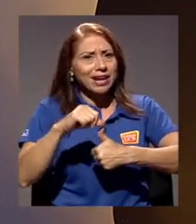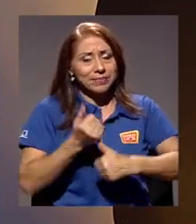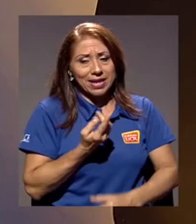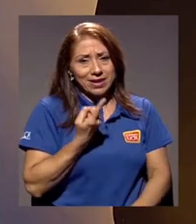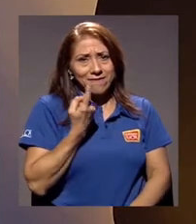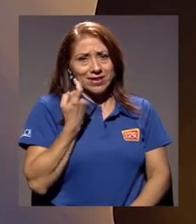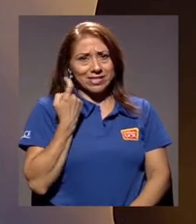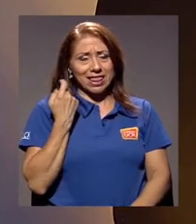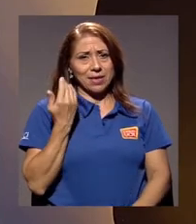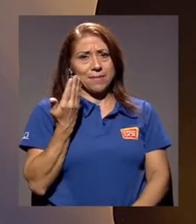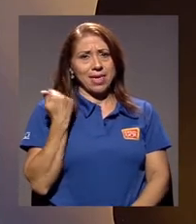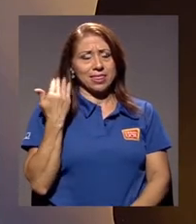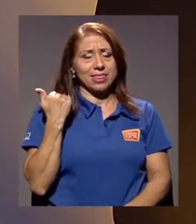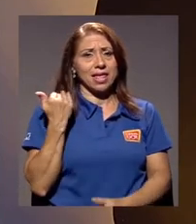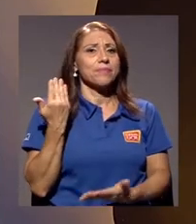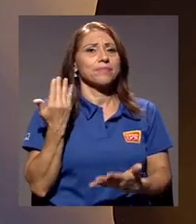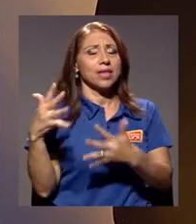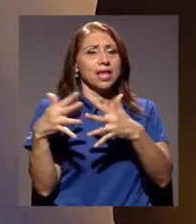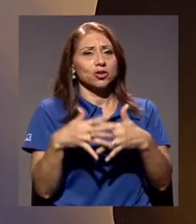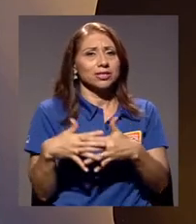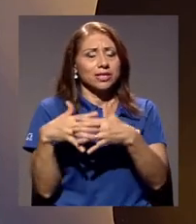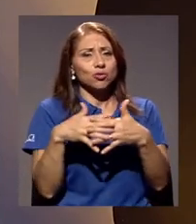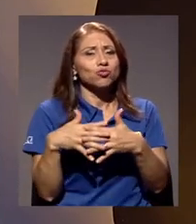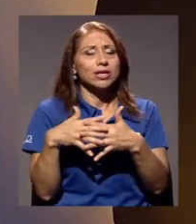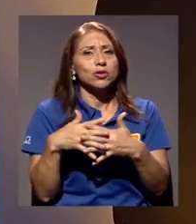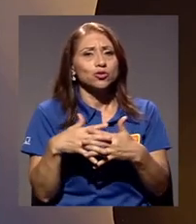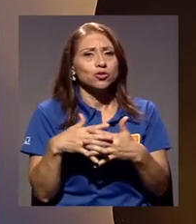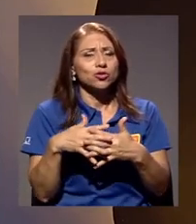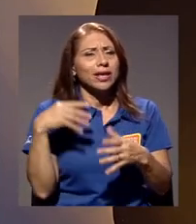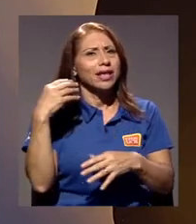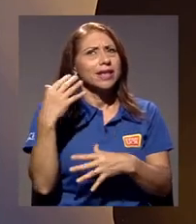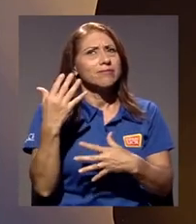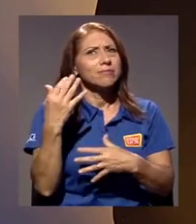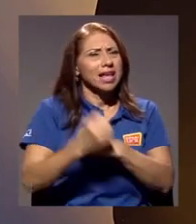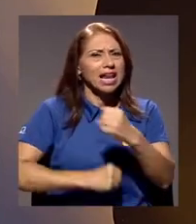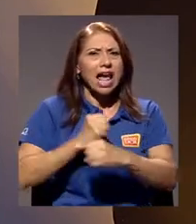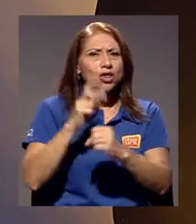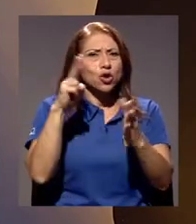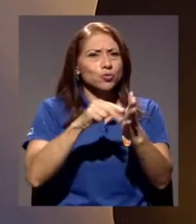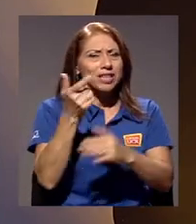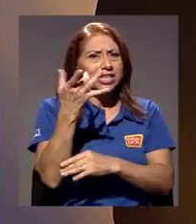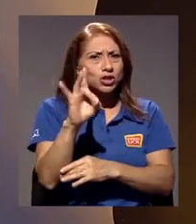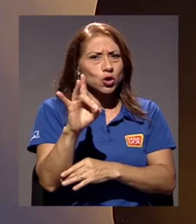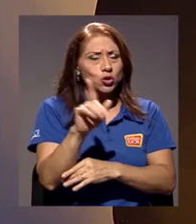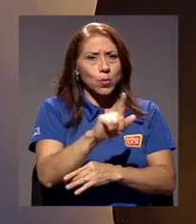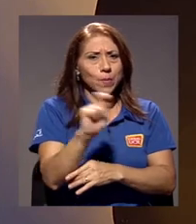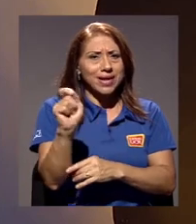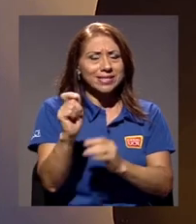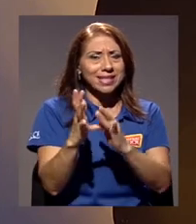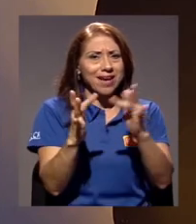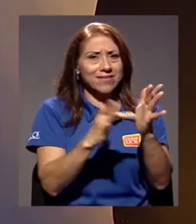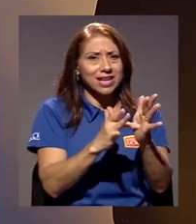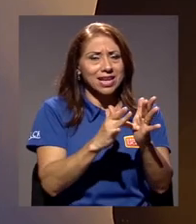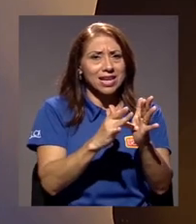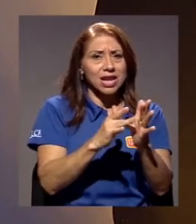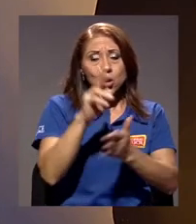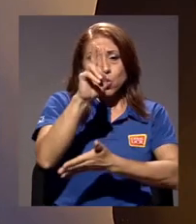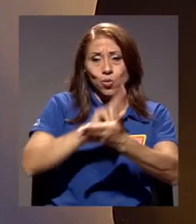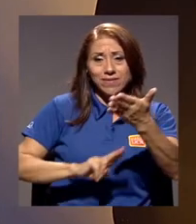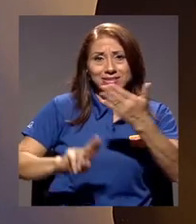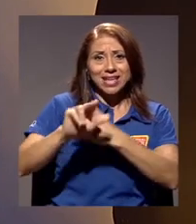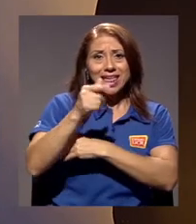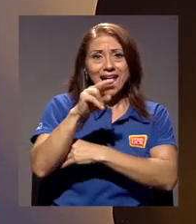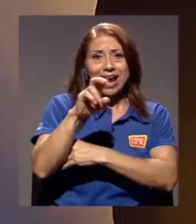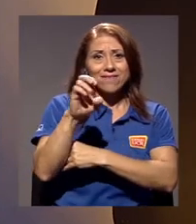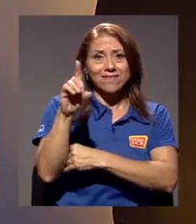recientemente se ha publicado en los eeuu en el año de 2018 el mes de abril por harvard university press